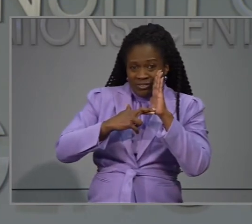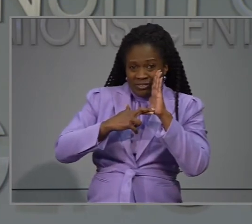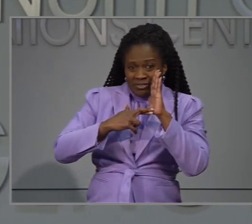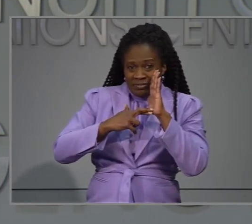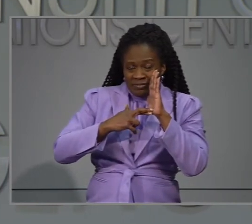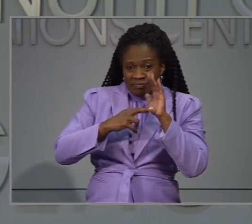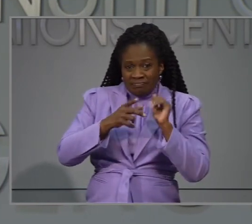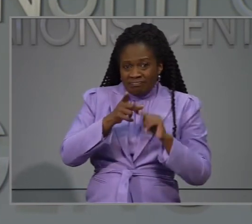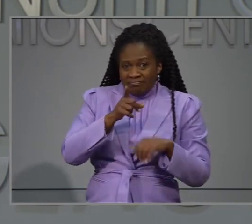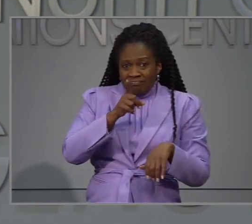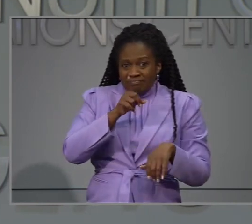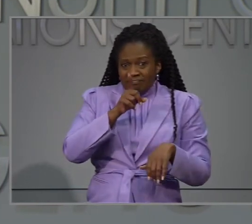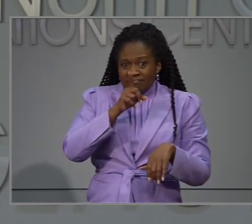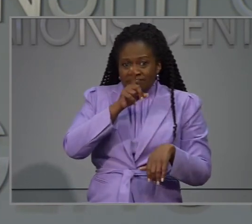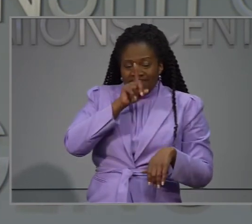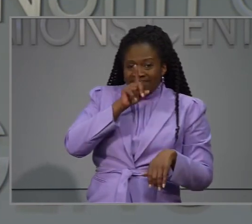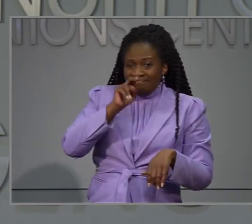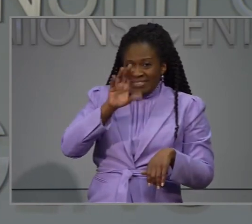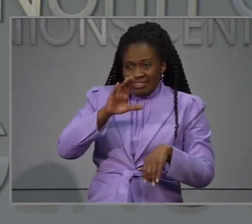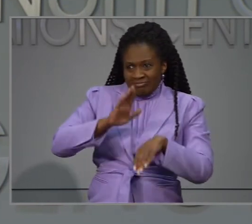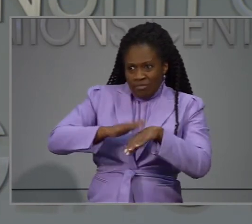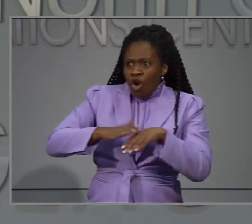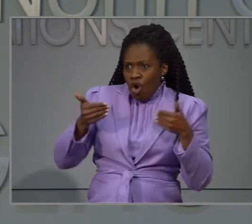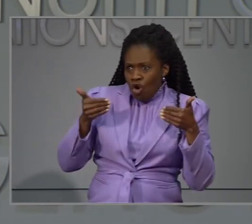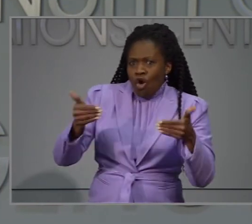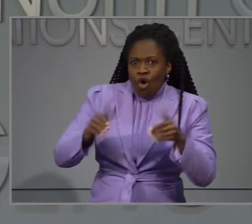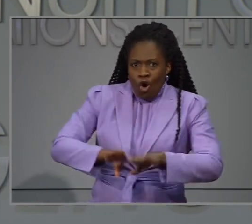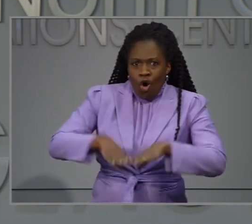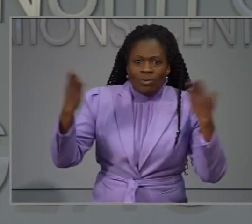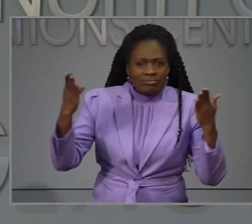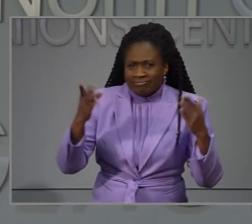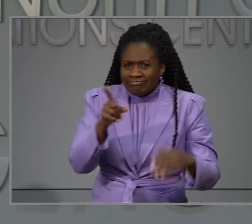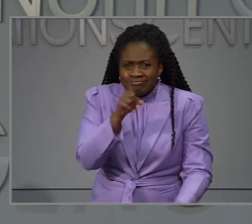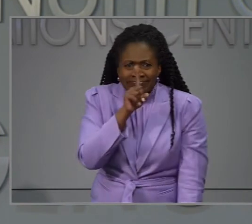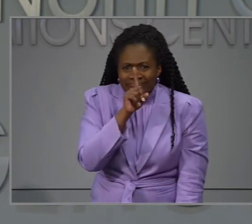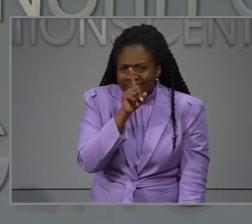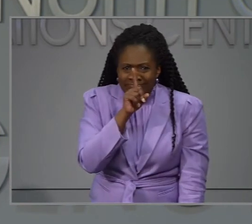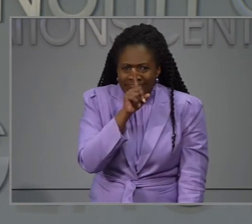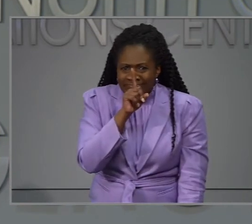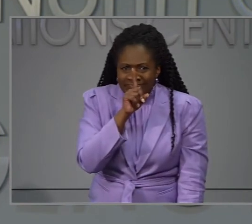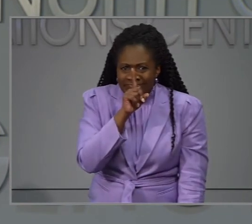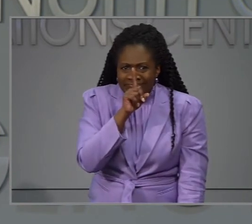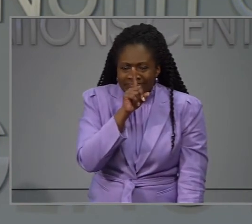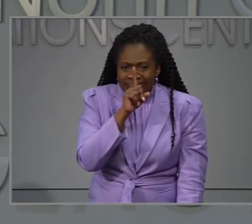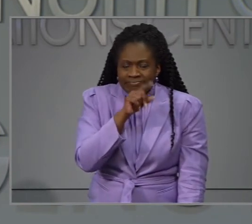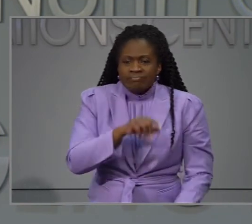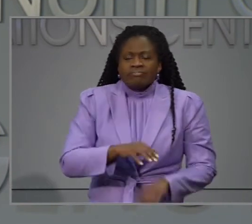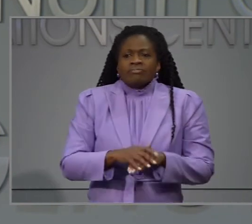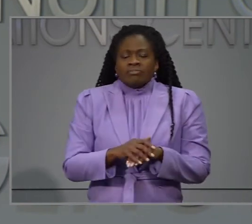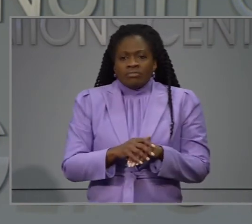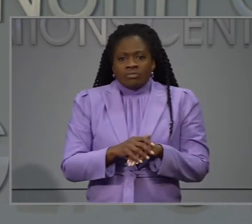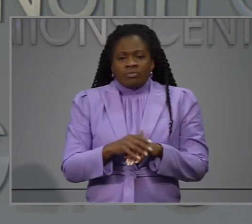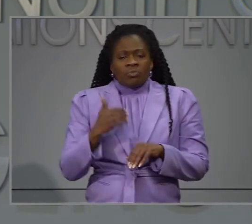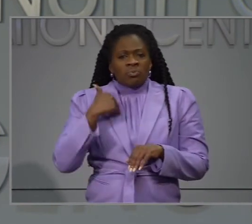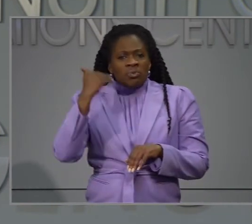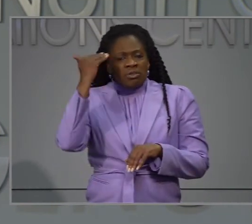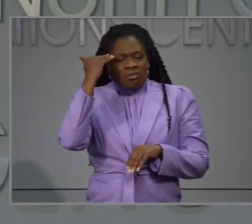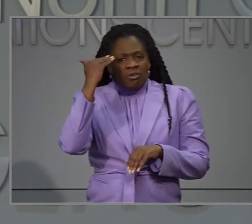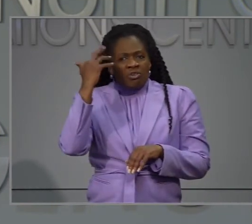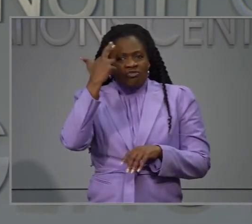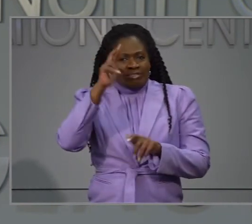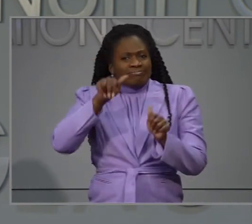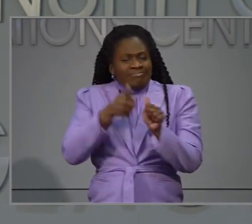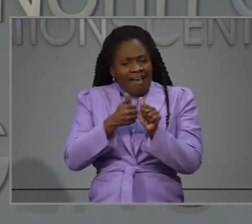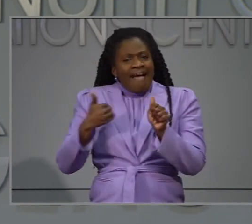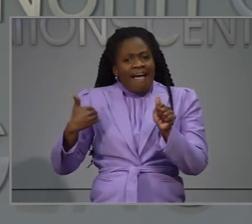del presidente han no han dicho que en carolina del norte empiece a abrir y nosotros sabemos que hay una